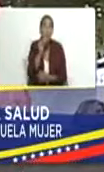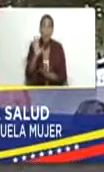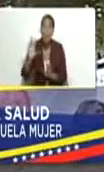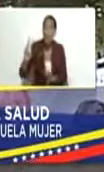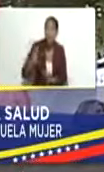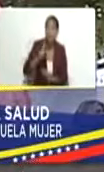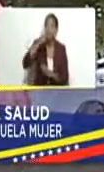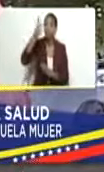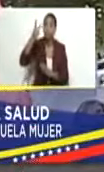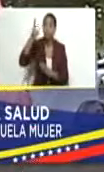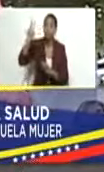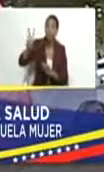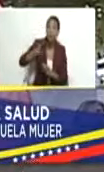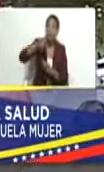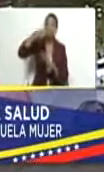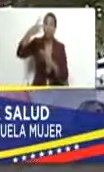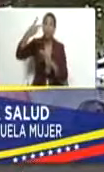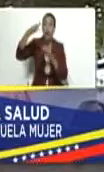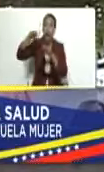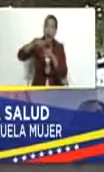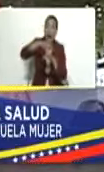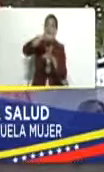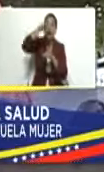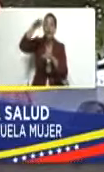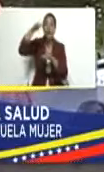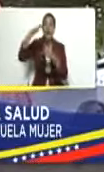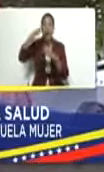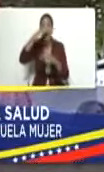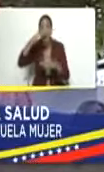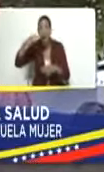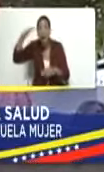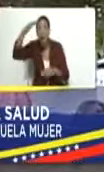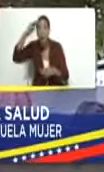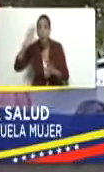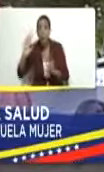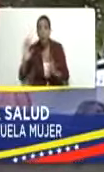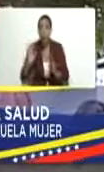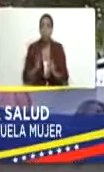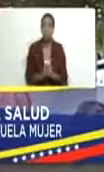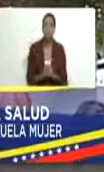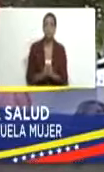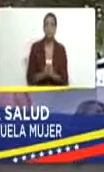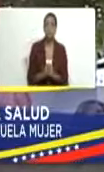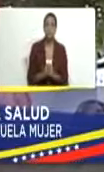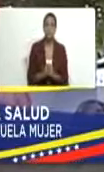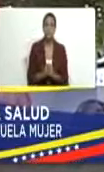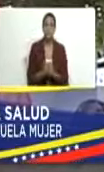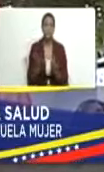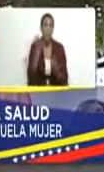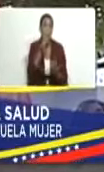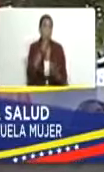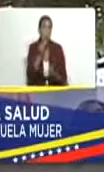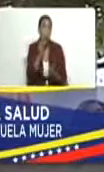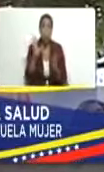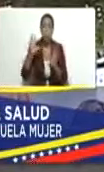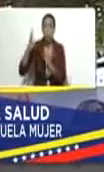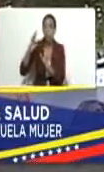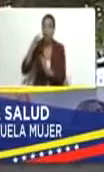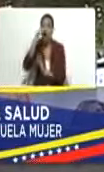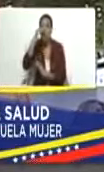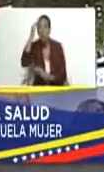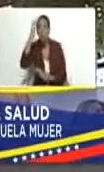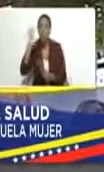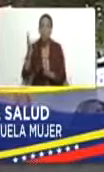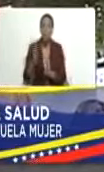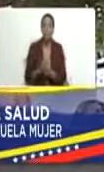segunda juventud, la tercera juventud, desde la etapa de juventud acumulada o adulta